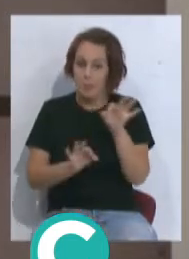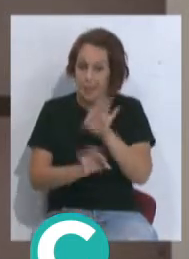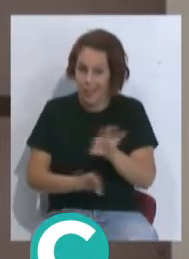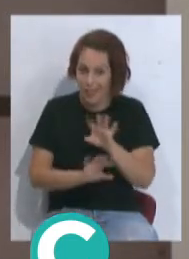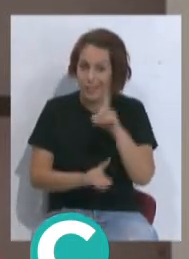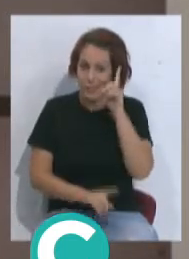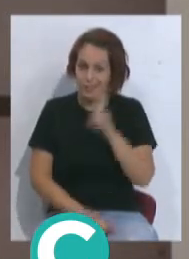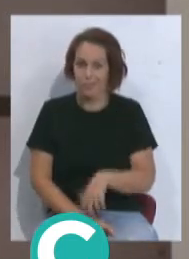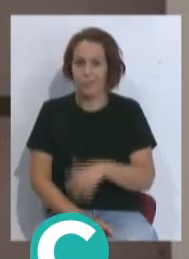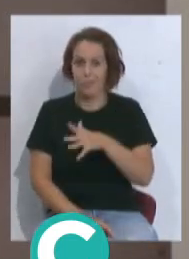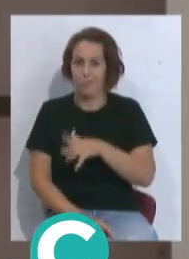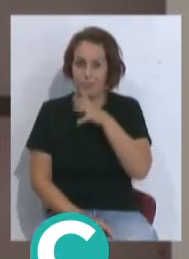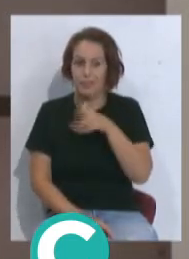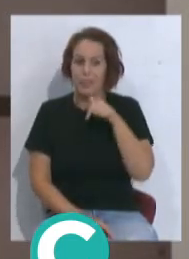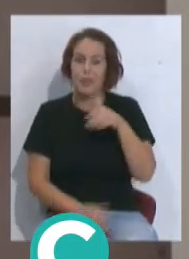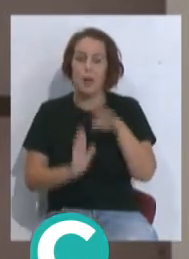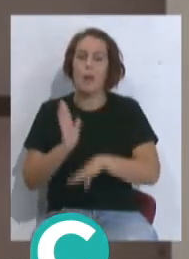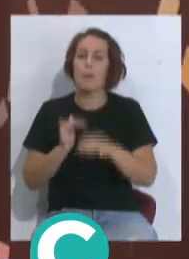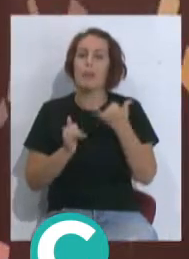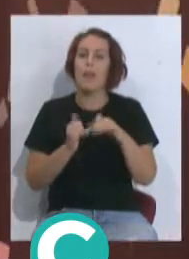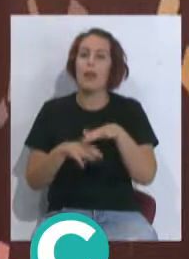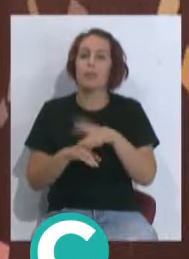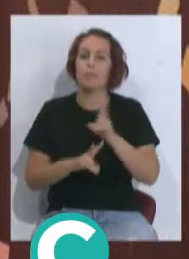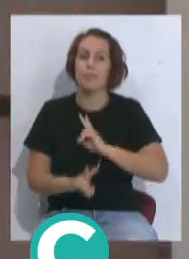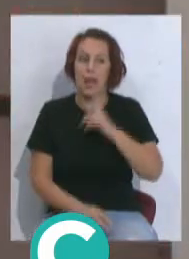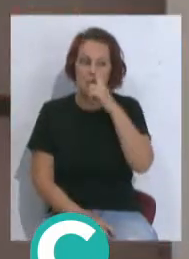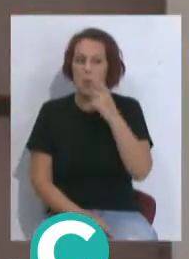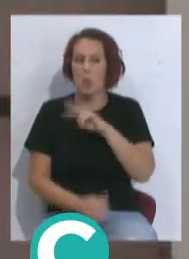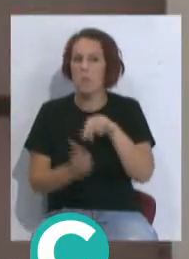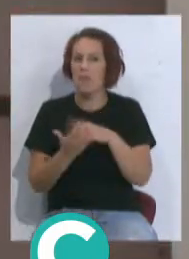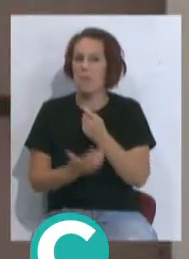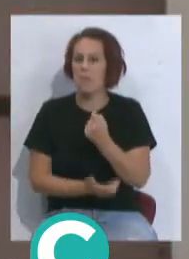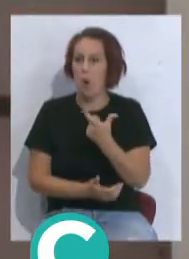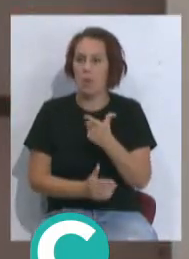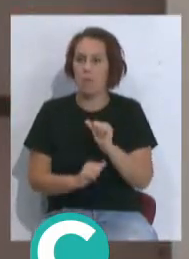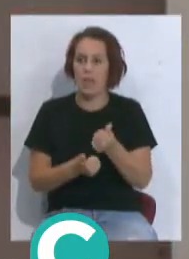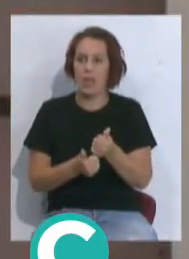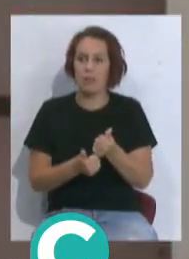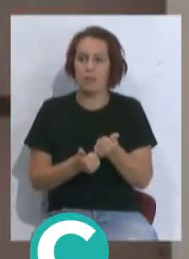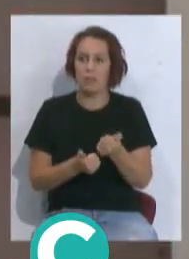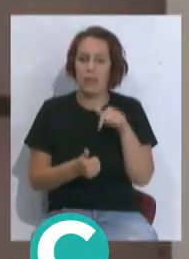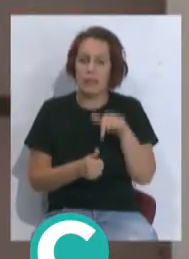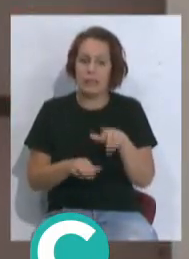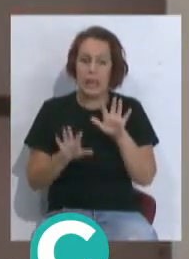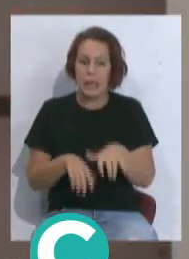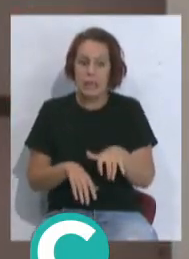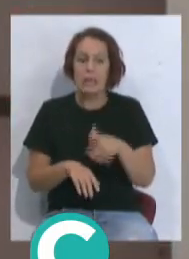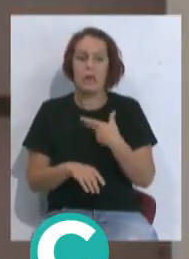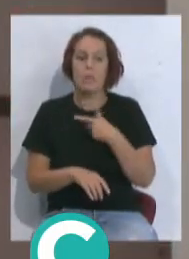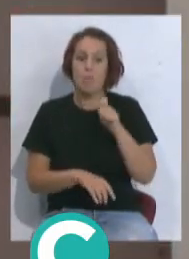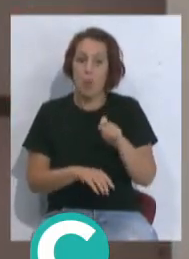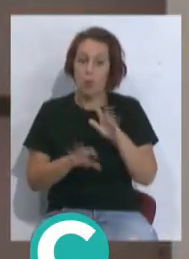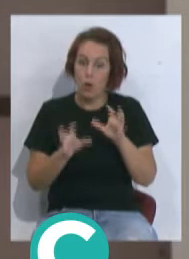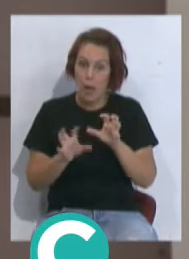no, no. ¿Tienes aquí al final del programa para pensar? Año 2000 y algo. Empecé aquí en Cádiz, Punto Radio,